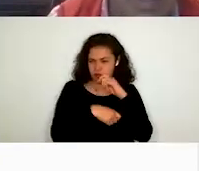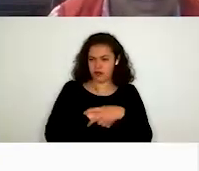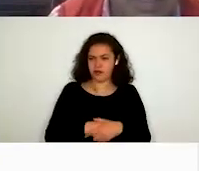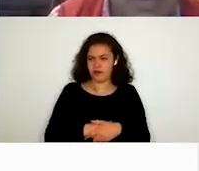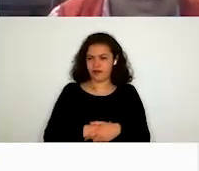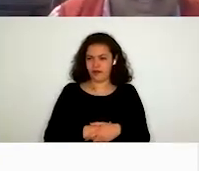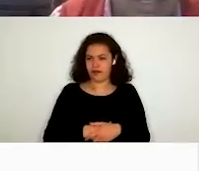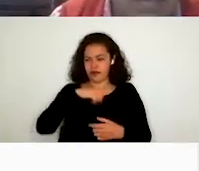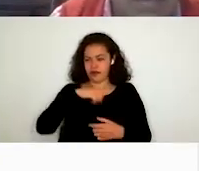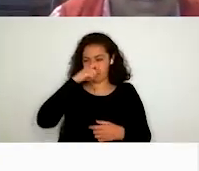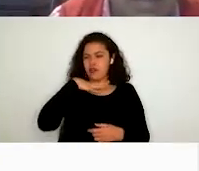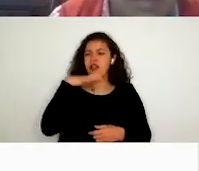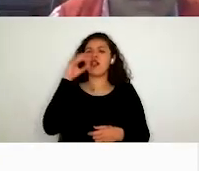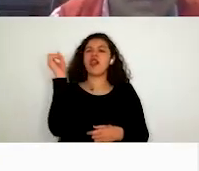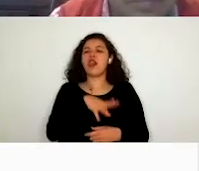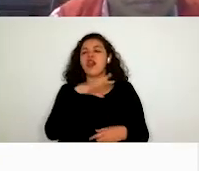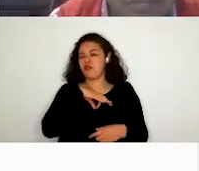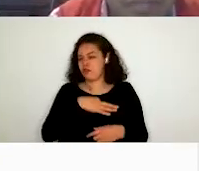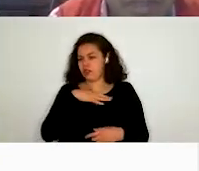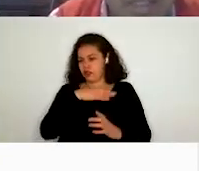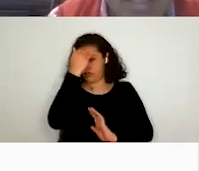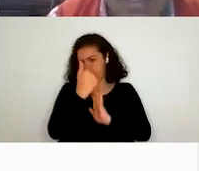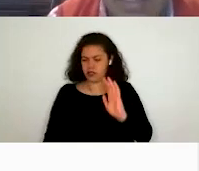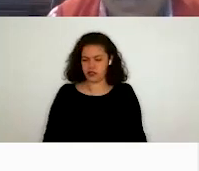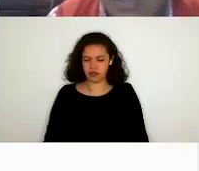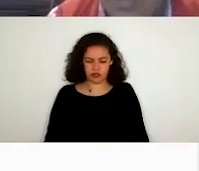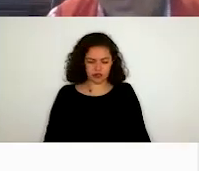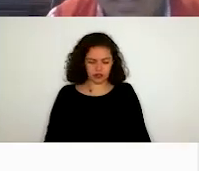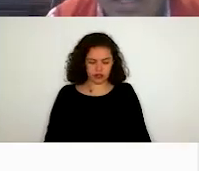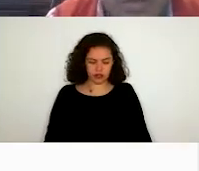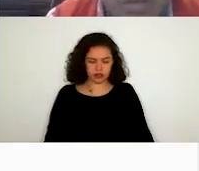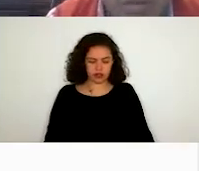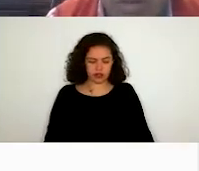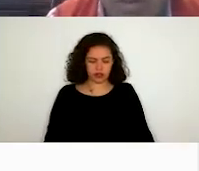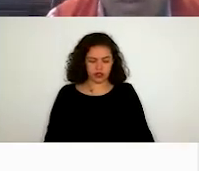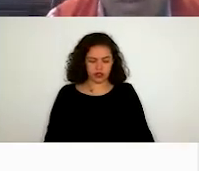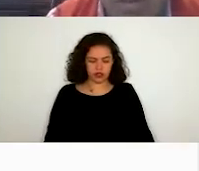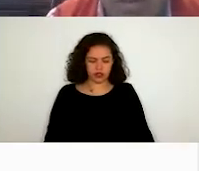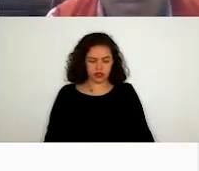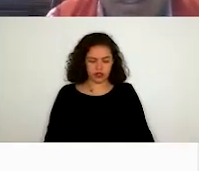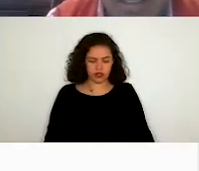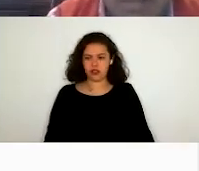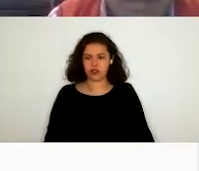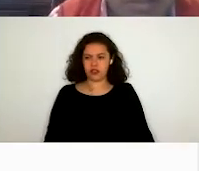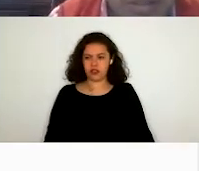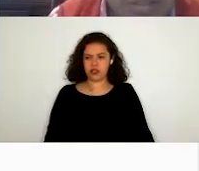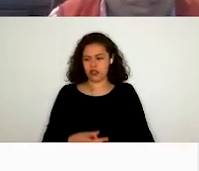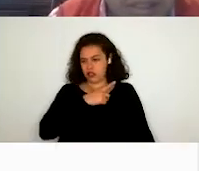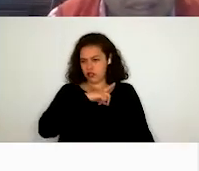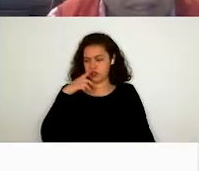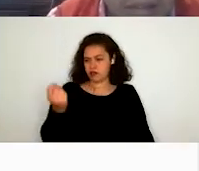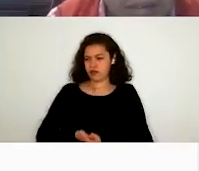la contaminación e infección. ¿Qué es lo que debe de contener nuestro botiquín de primeros